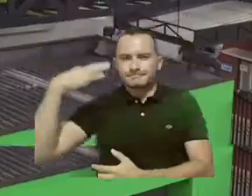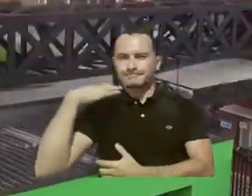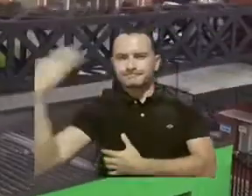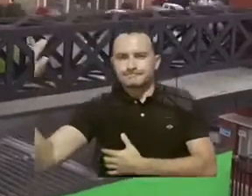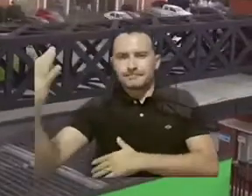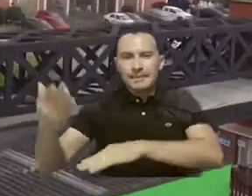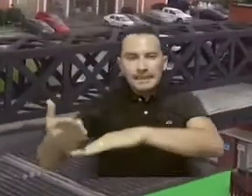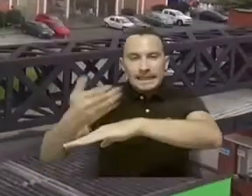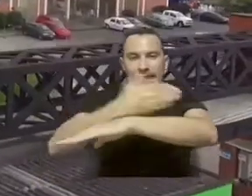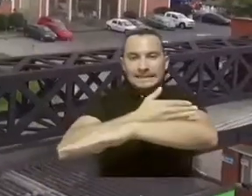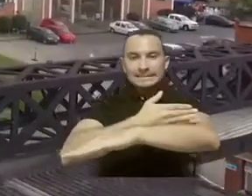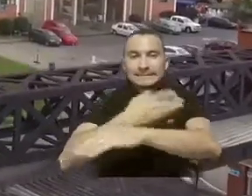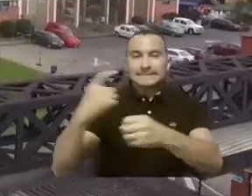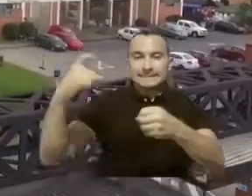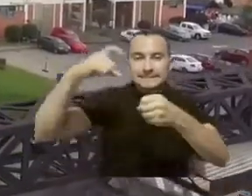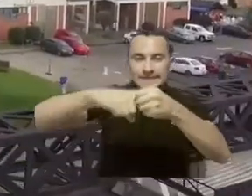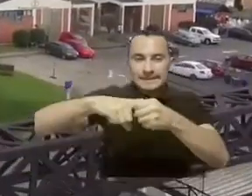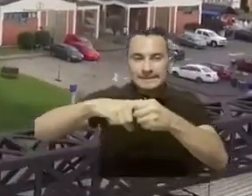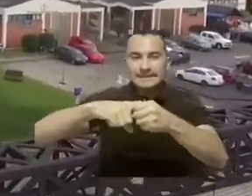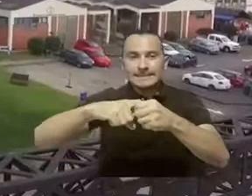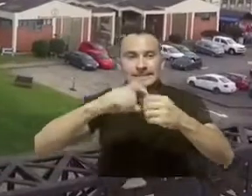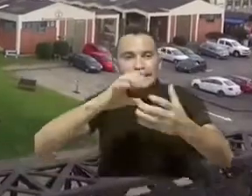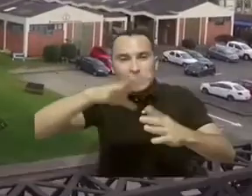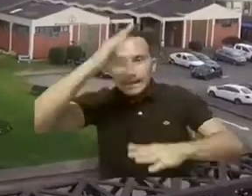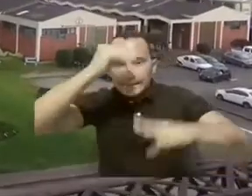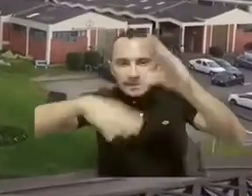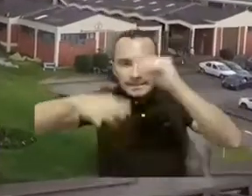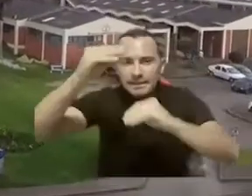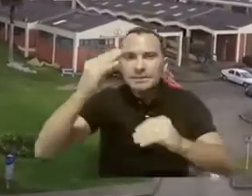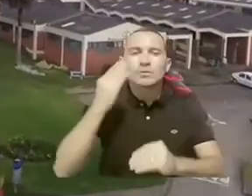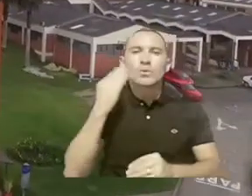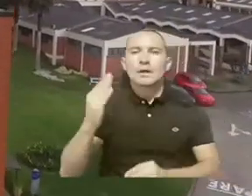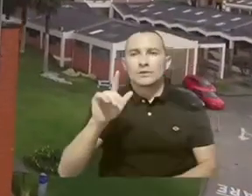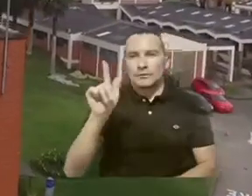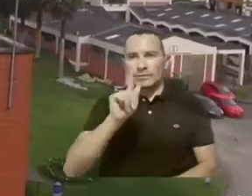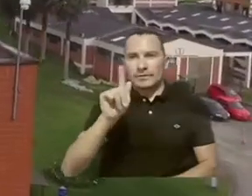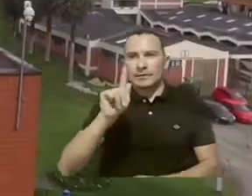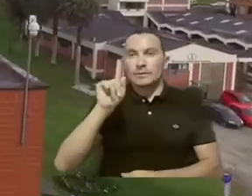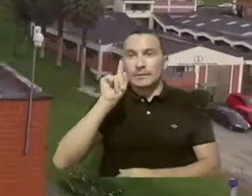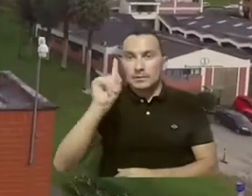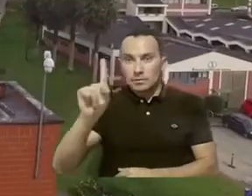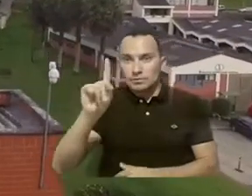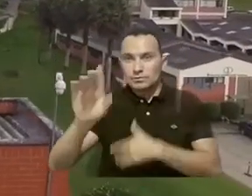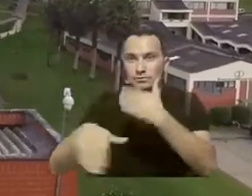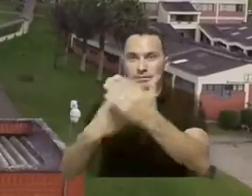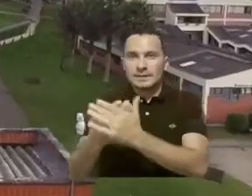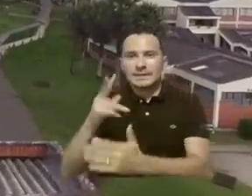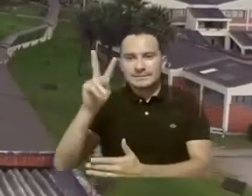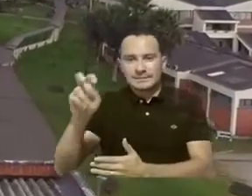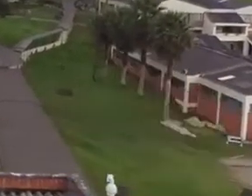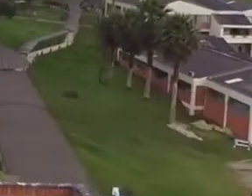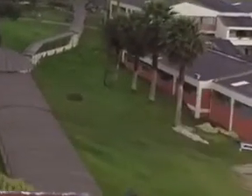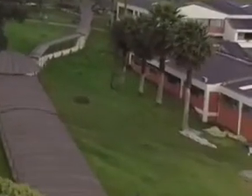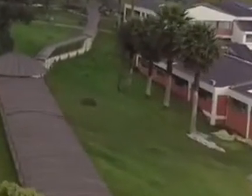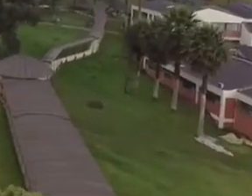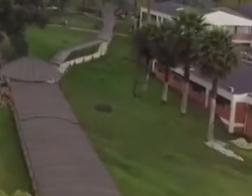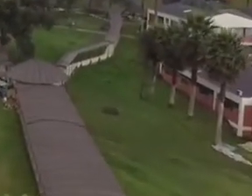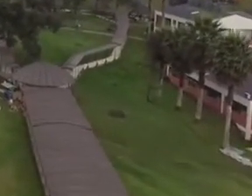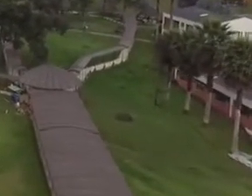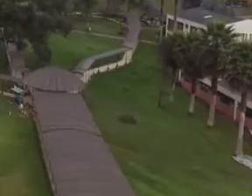laboral. Inscríbete en el SENA del 1 al 7 de febrero en la nueva convocatoria de formación titulada.